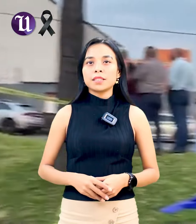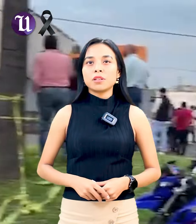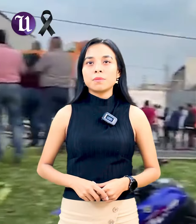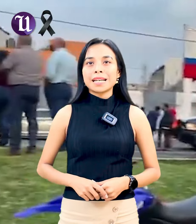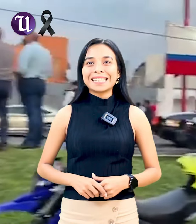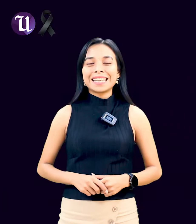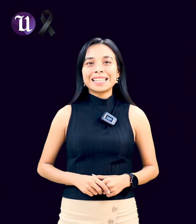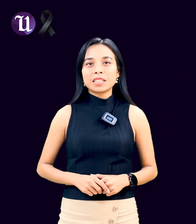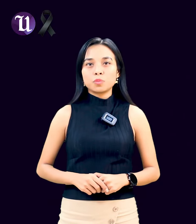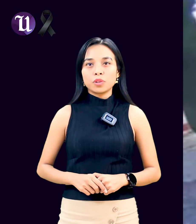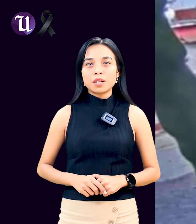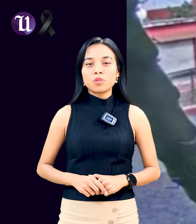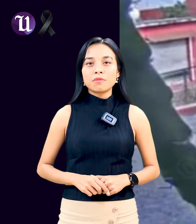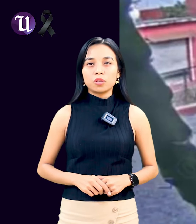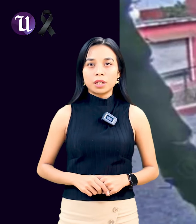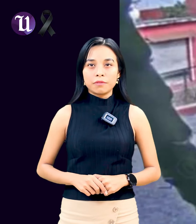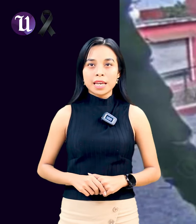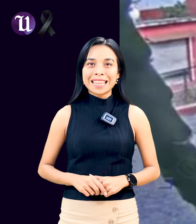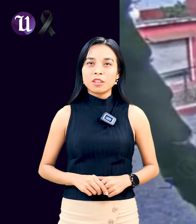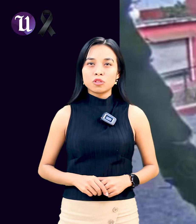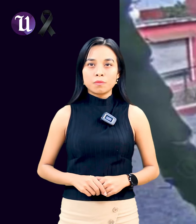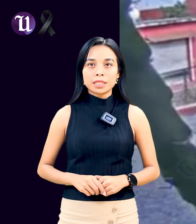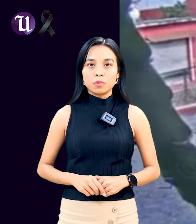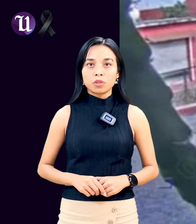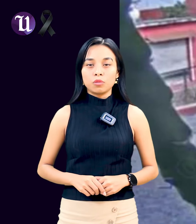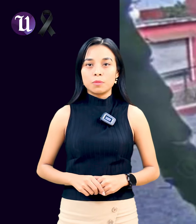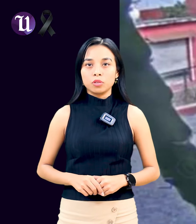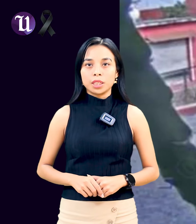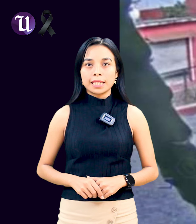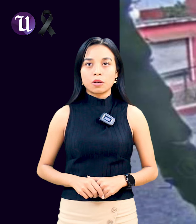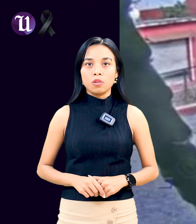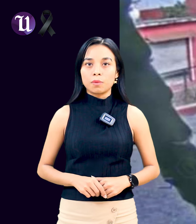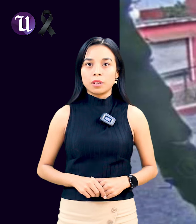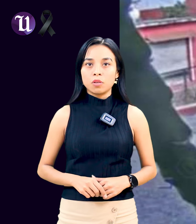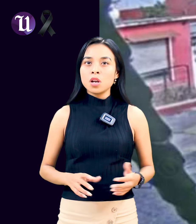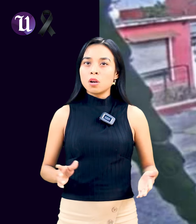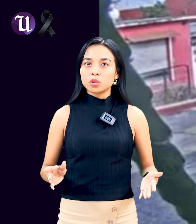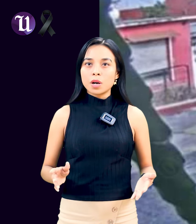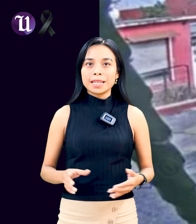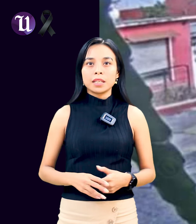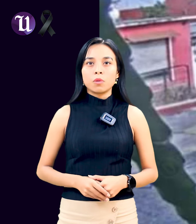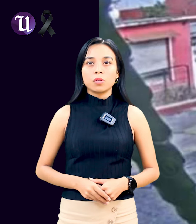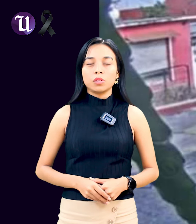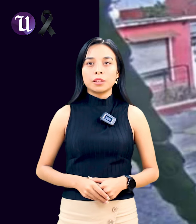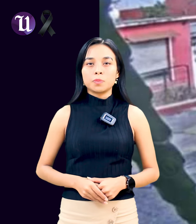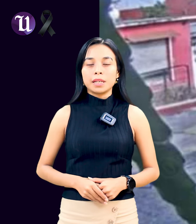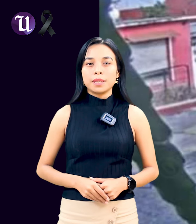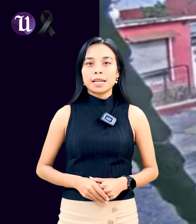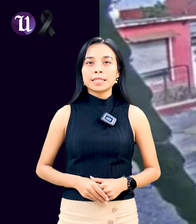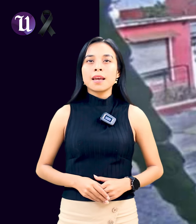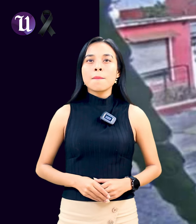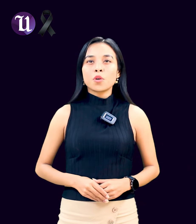de Investigación Criminal tiene ya en su poder una fotografía de dos hombres a bordo de una motocicleta color blanco, los cuales, de acuerdo con